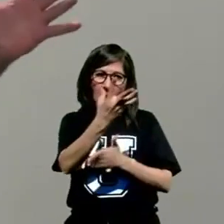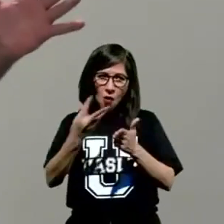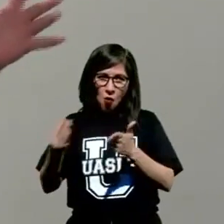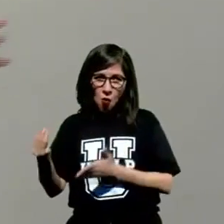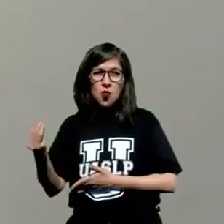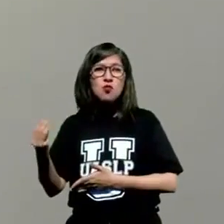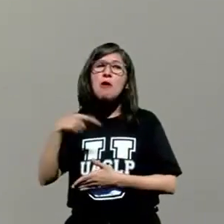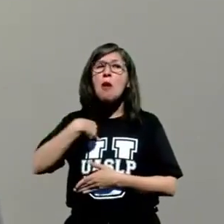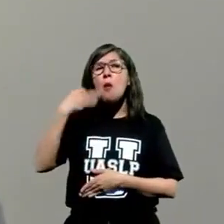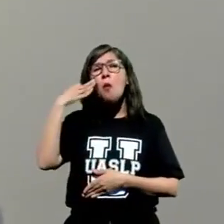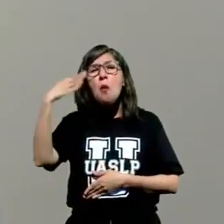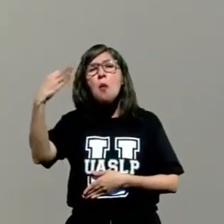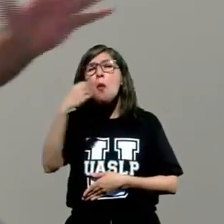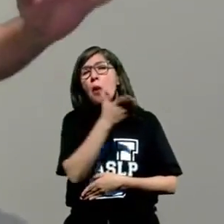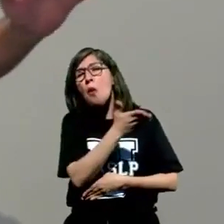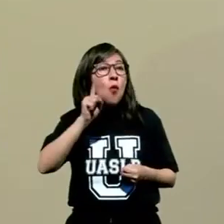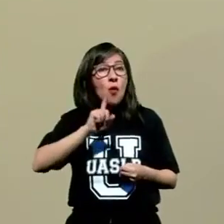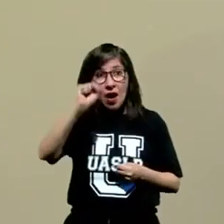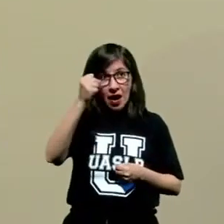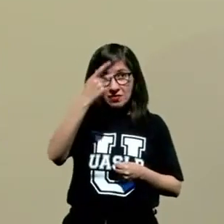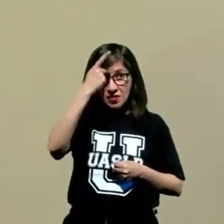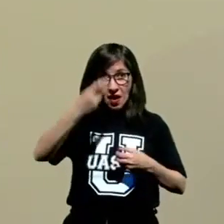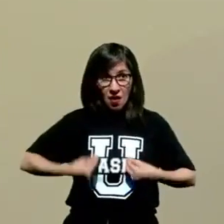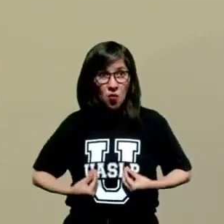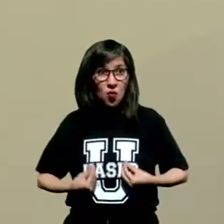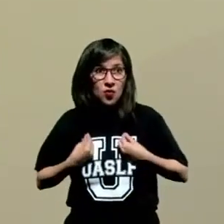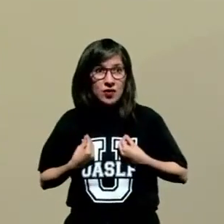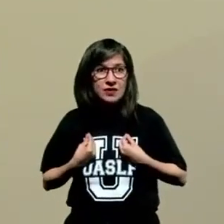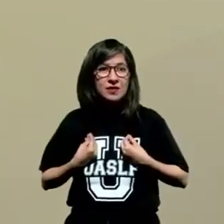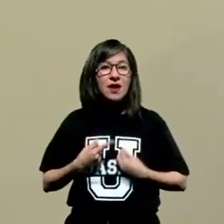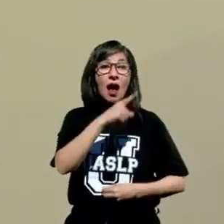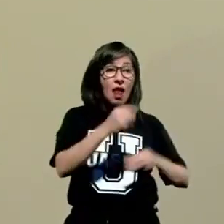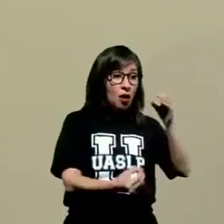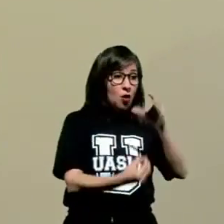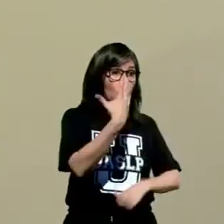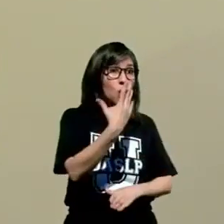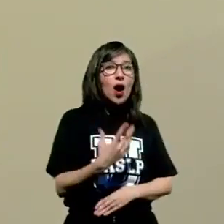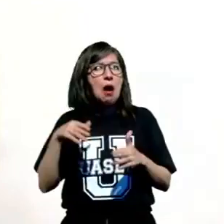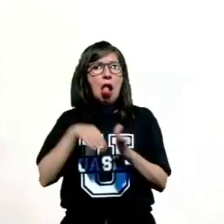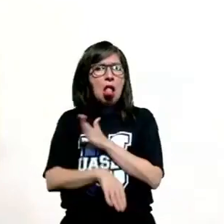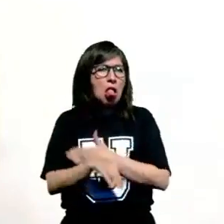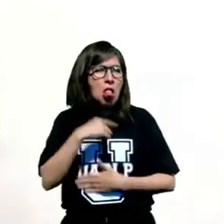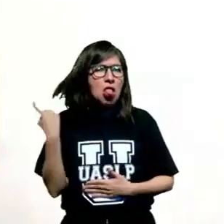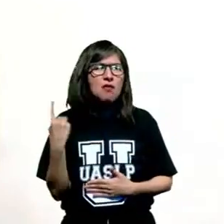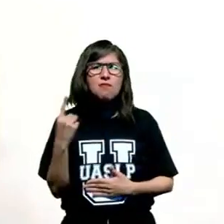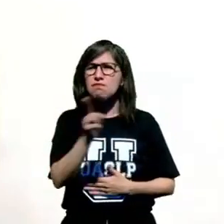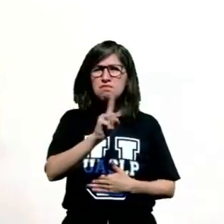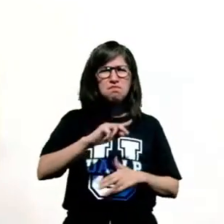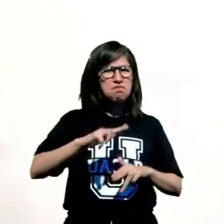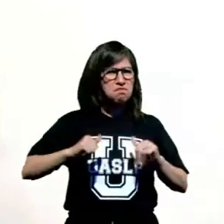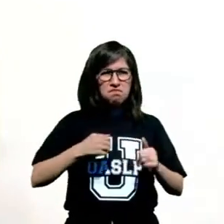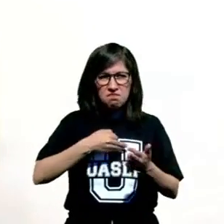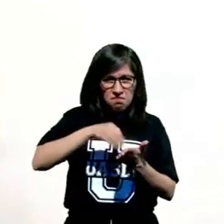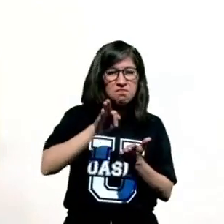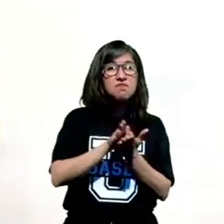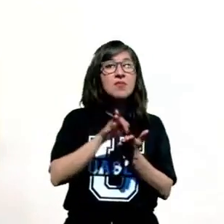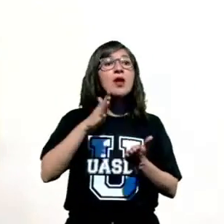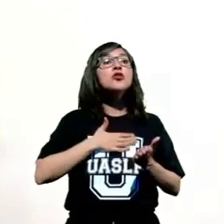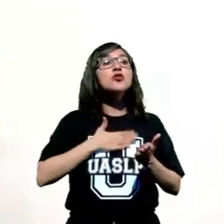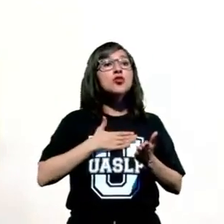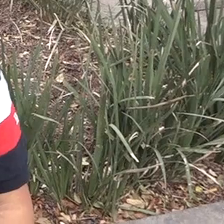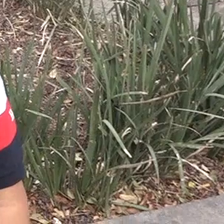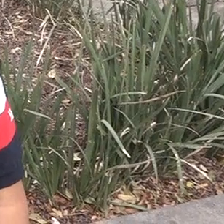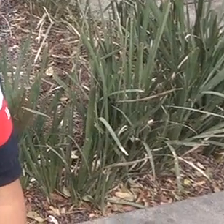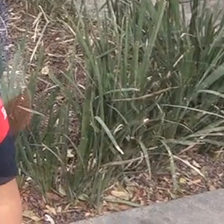de los potosinos no tuvo el tiempo o la oportunidad de ver este ejercicio electoral, en el que los políticos dieron a conocer su proyecto de trabajo y las propuestas que